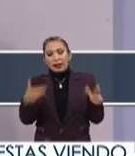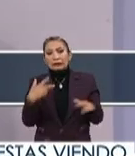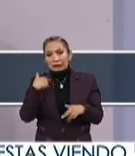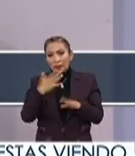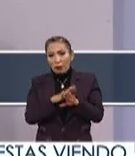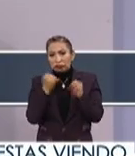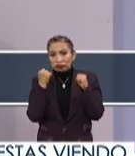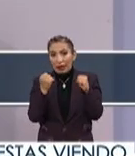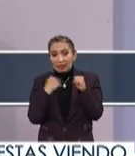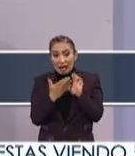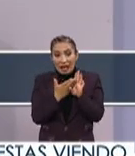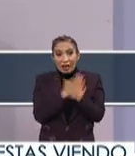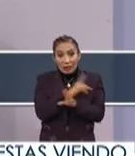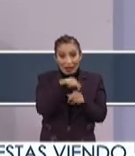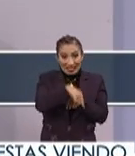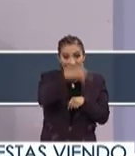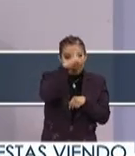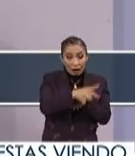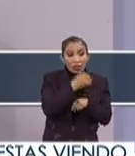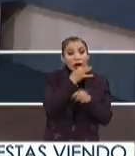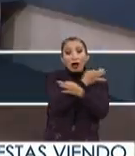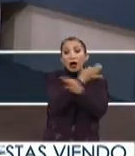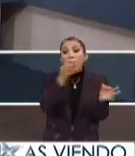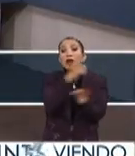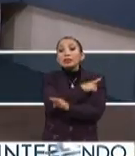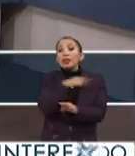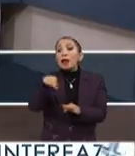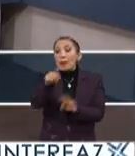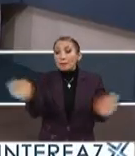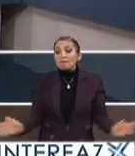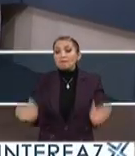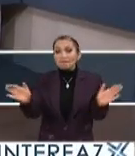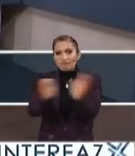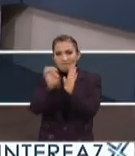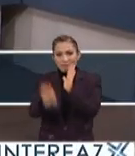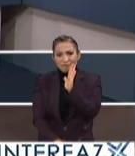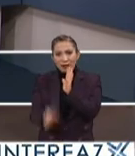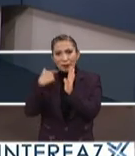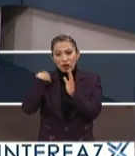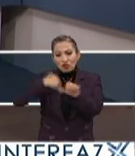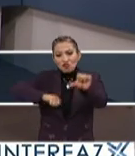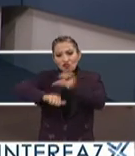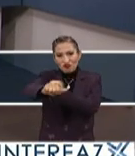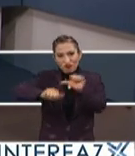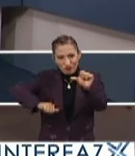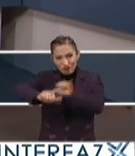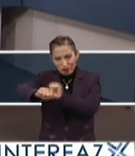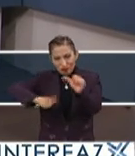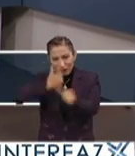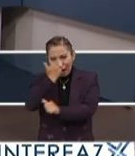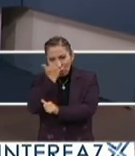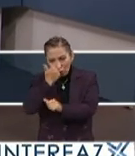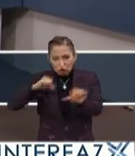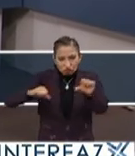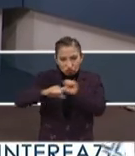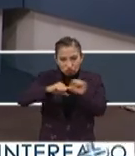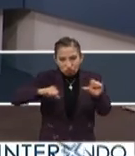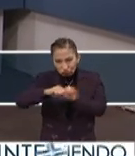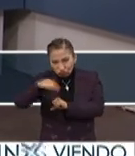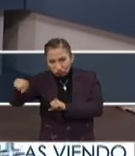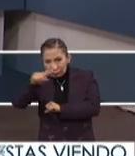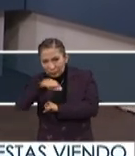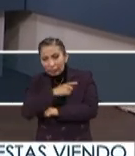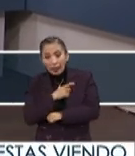se intensificó a raíz de que en México se dijo que deberíamos promover, por ejemplo, el intercambio estudiantil. El